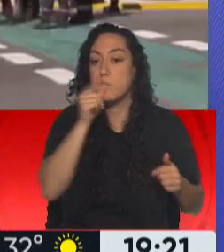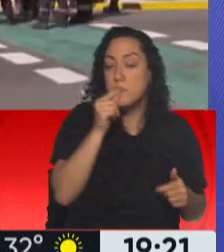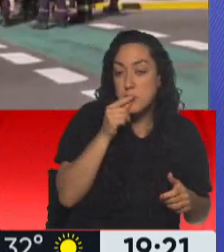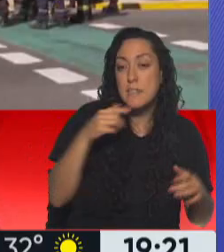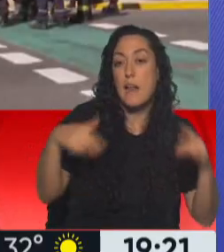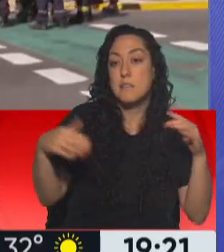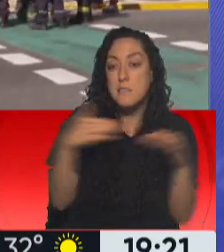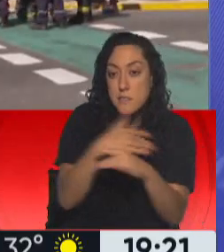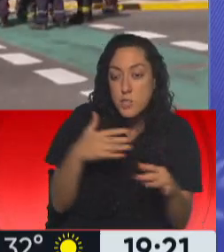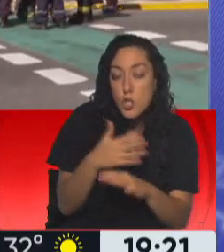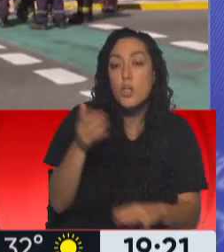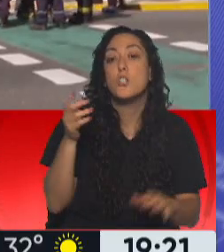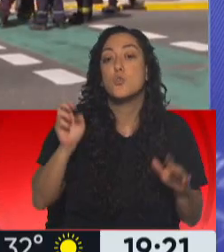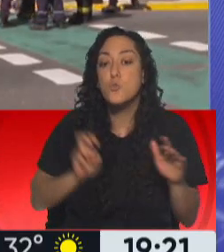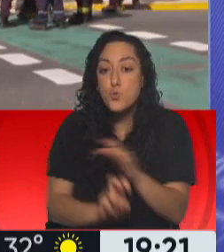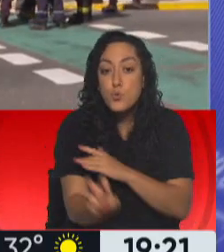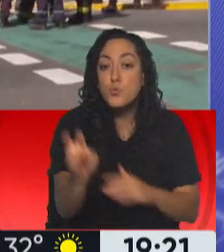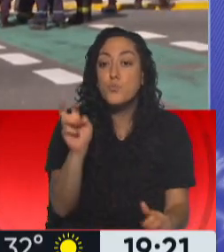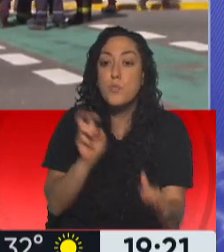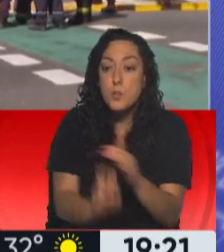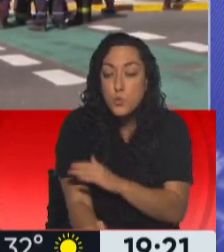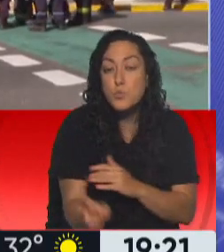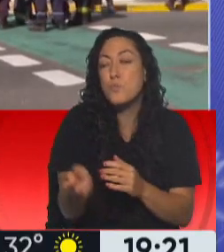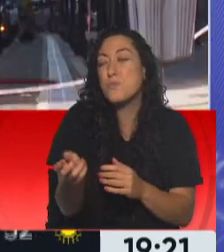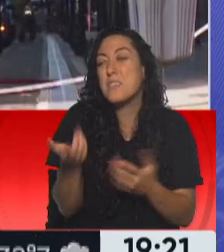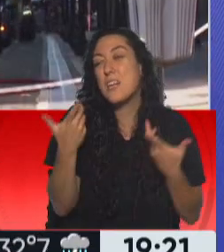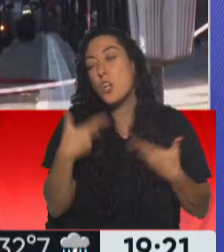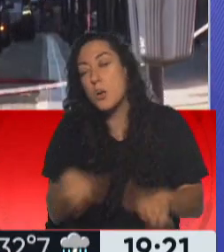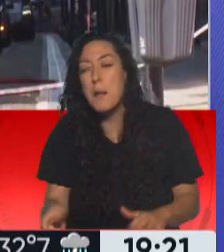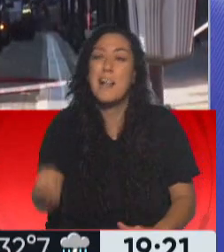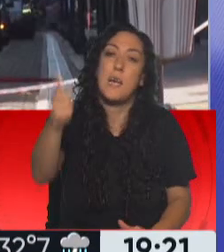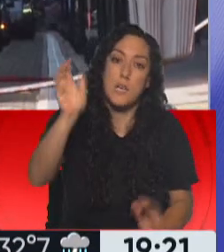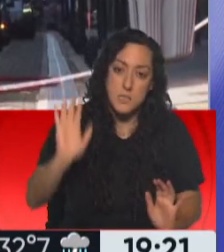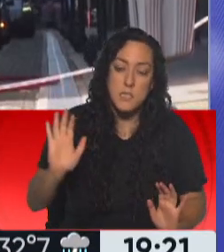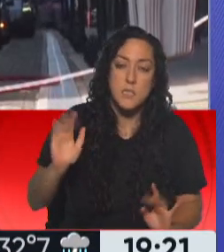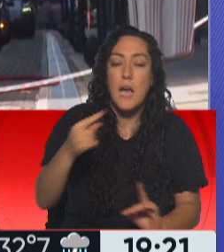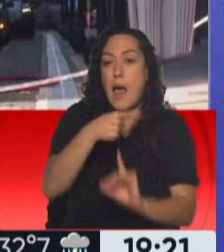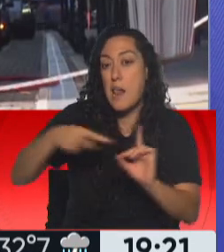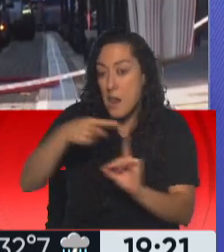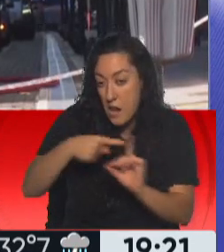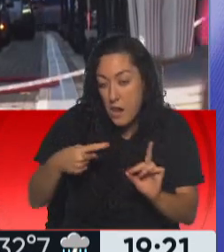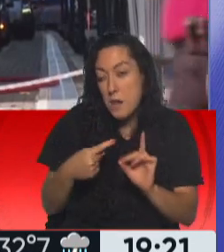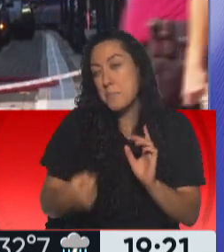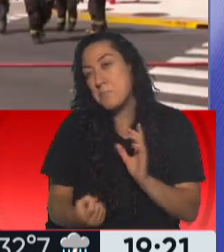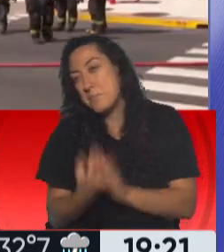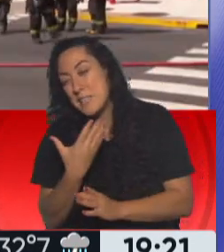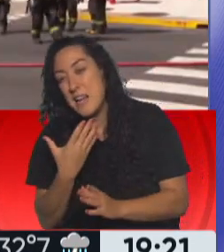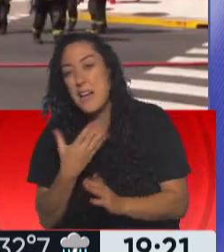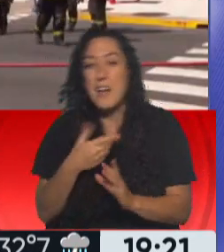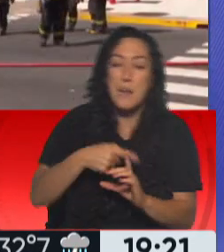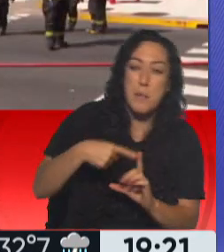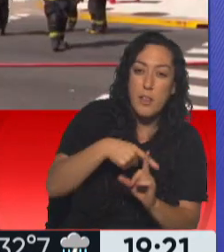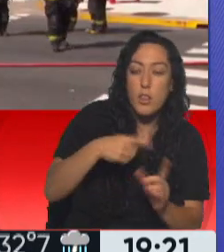en estos momentos circulan casi con normalidad. A media mañana e inclusive llegando al